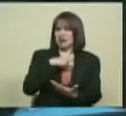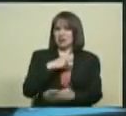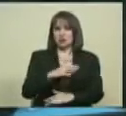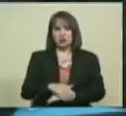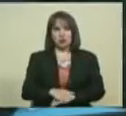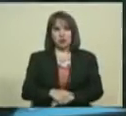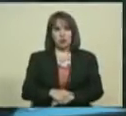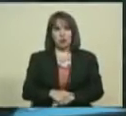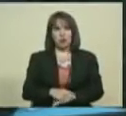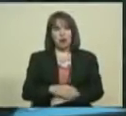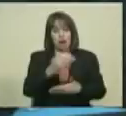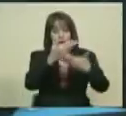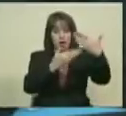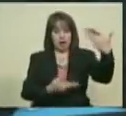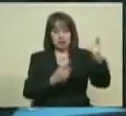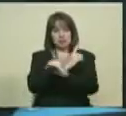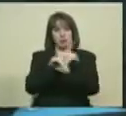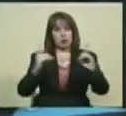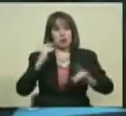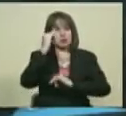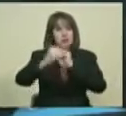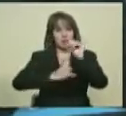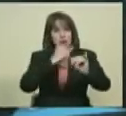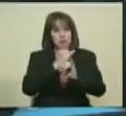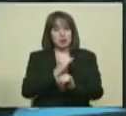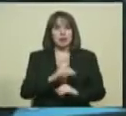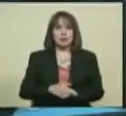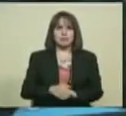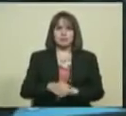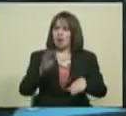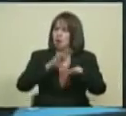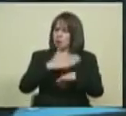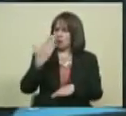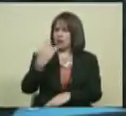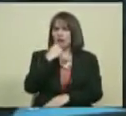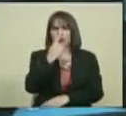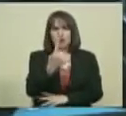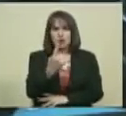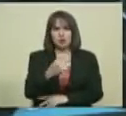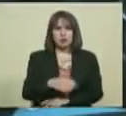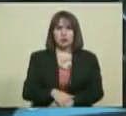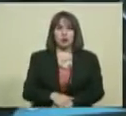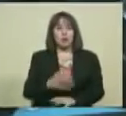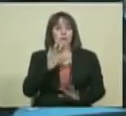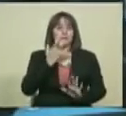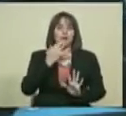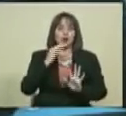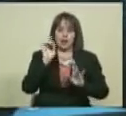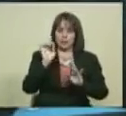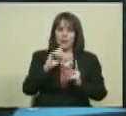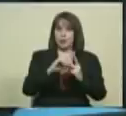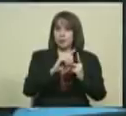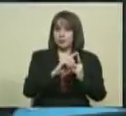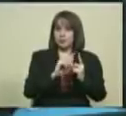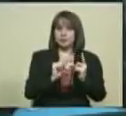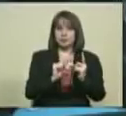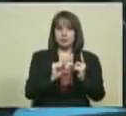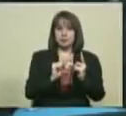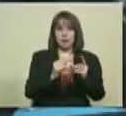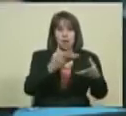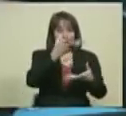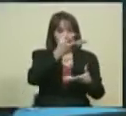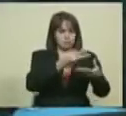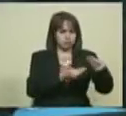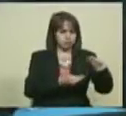Carta Democrática Interamericana. ¿Por qué lo digo? Porque, por ejemplo, de aquí, de esta